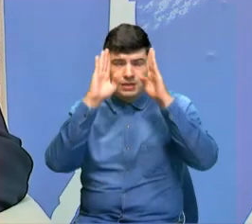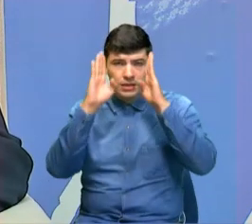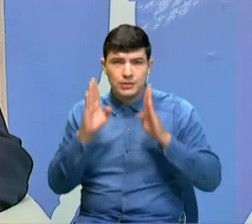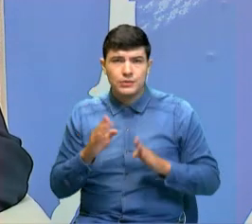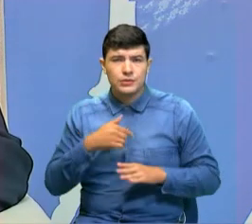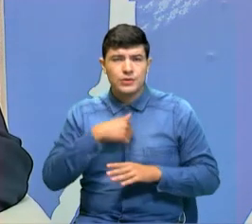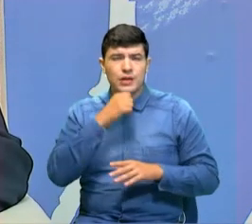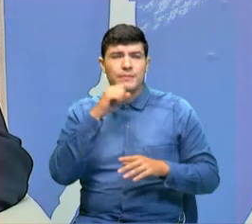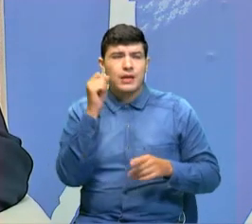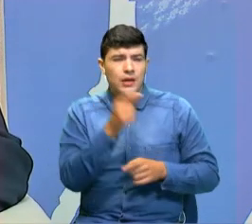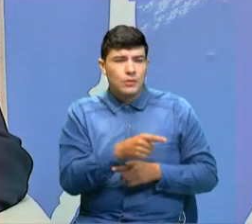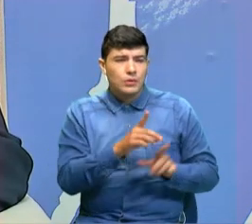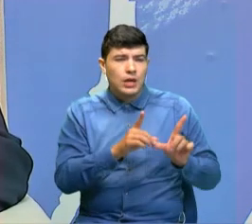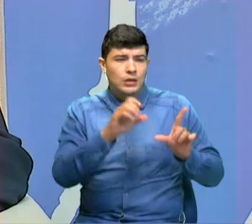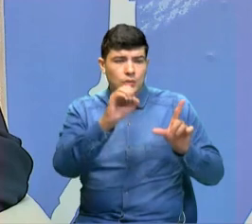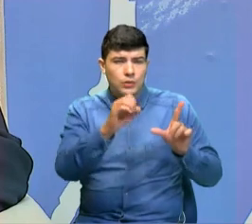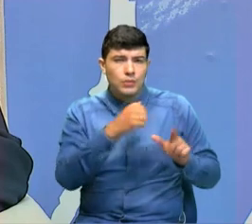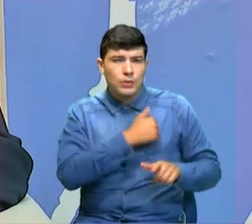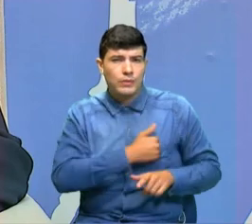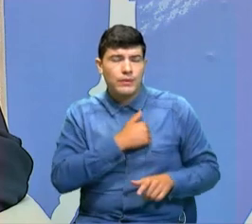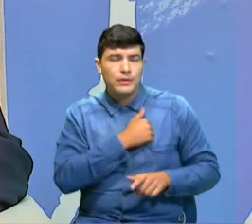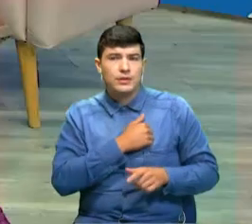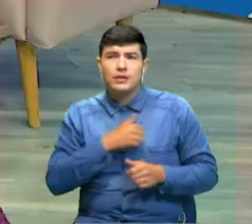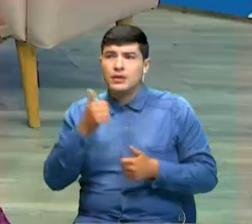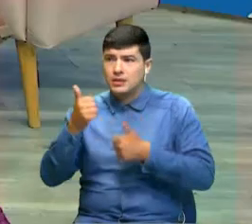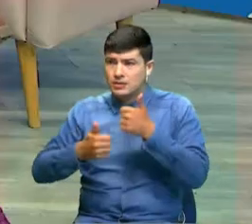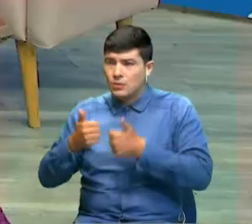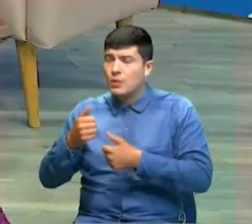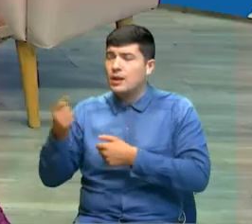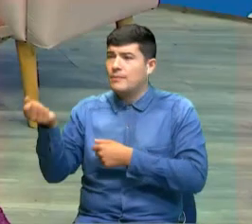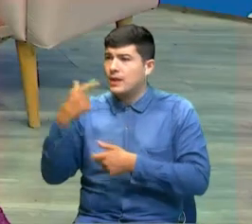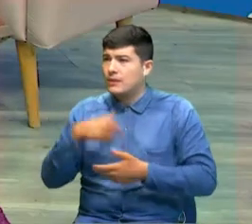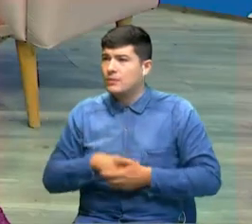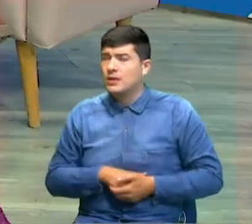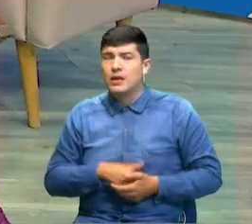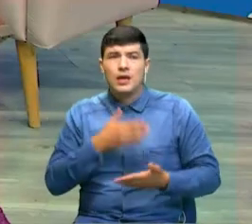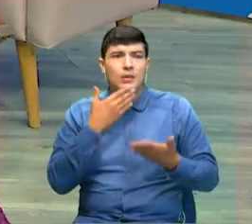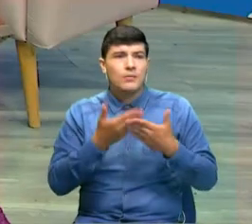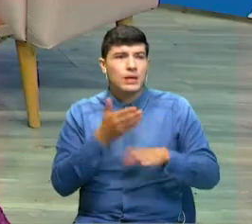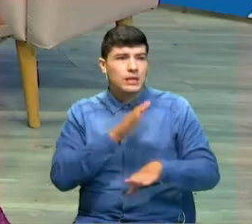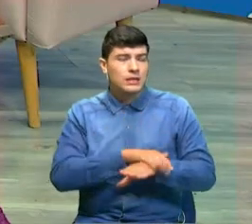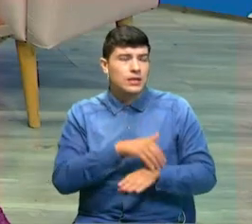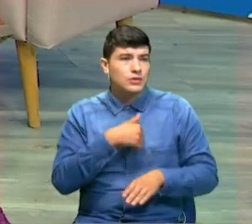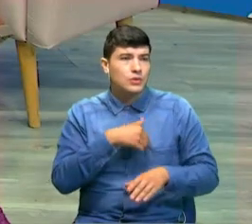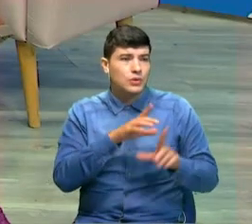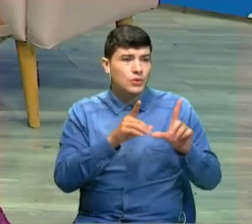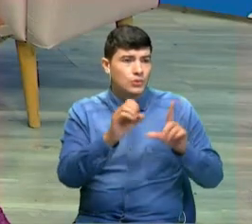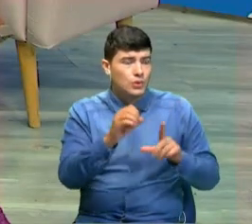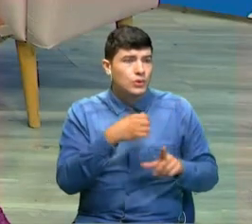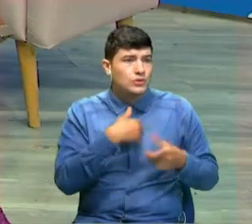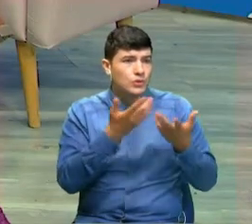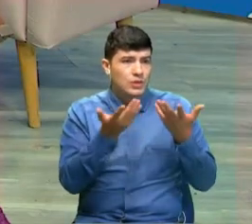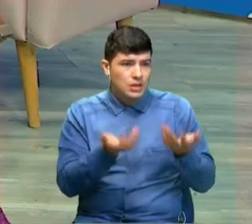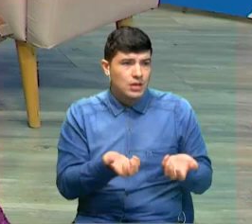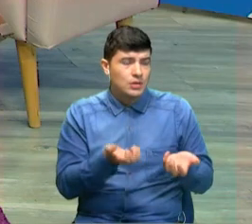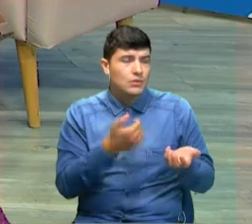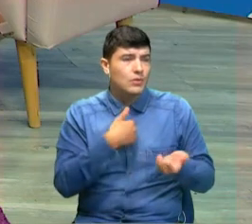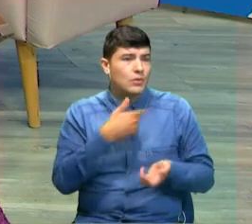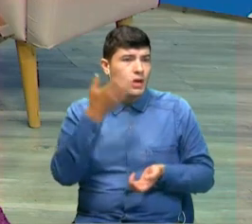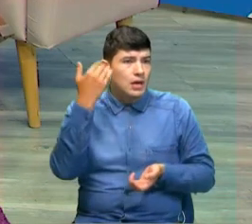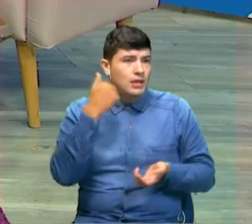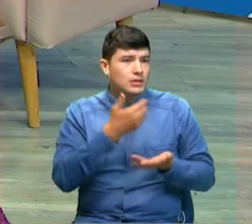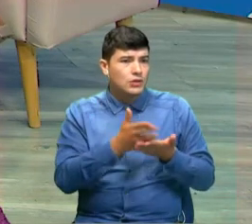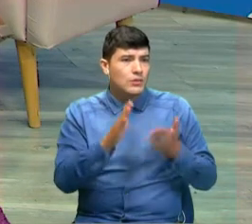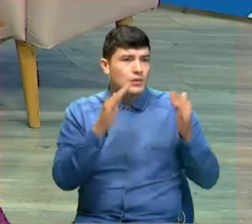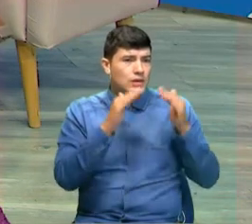Preguntarle al doctor que si es tan amable. Sí, ¿cuál es su pregunta? Muy buenas tardes. Querido doctor, es que yo adquirimos una vivienda